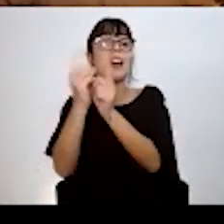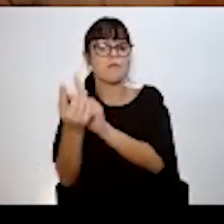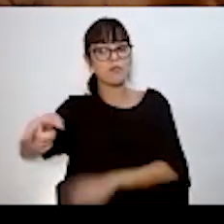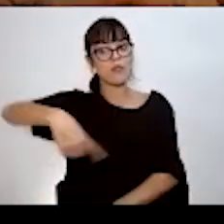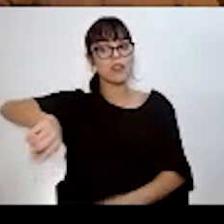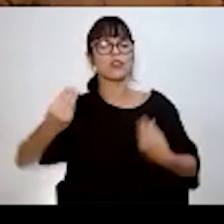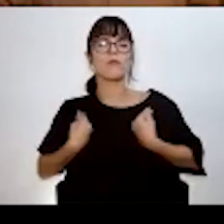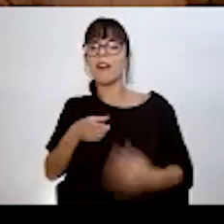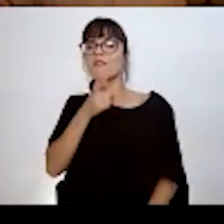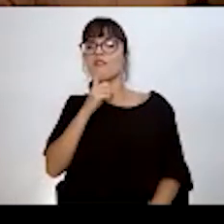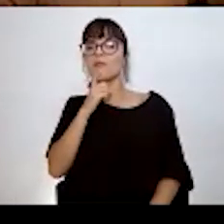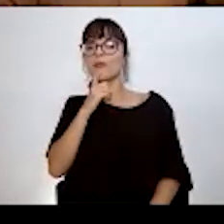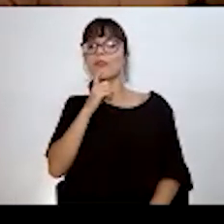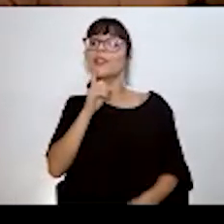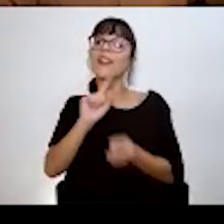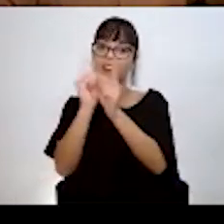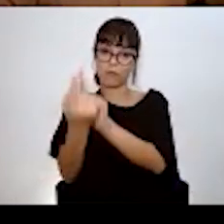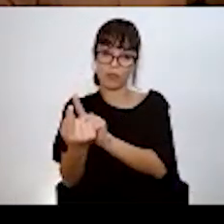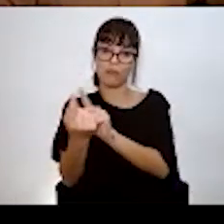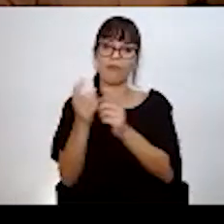población a lo largo del tiempo.